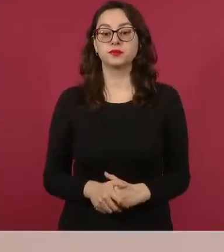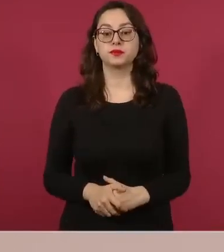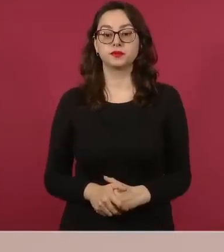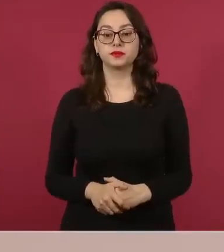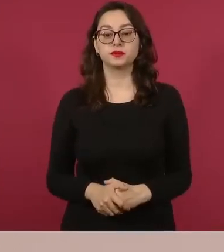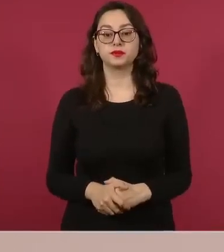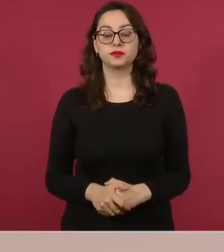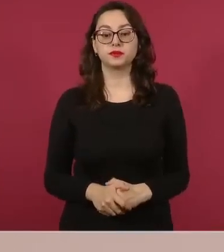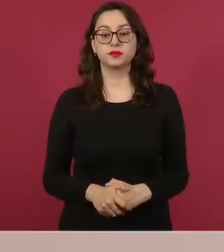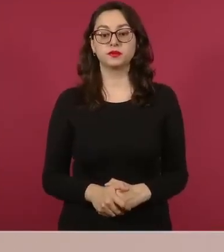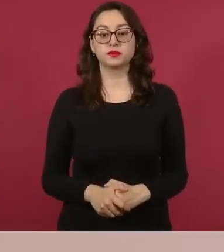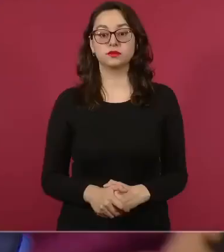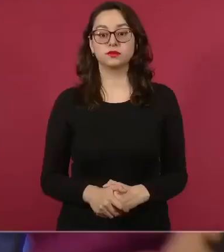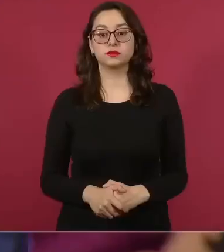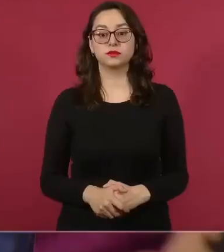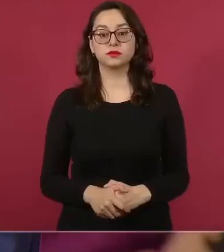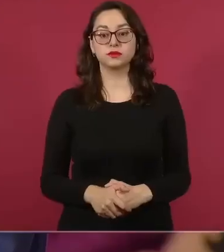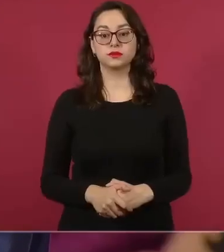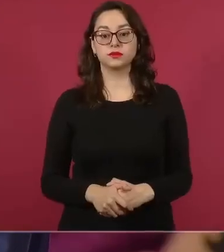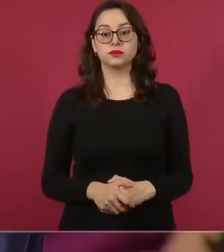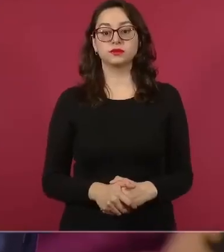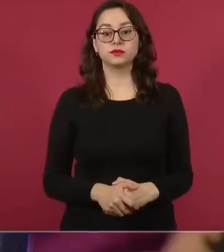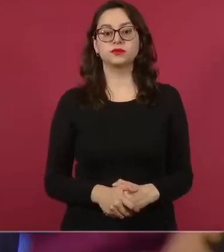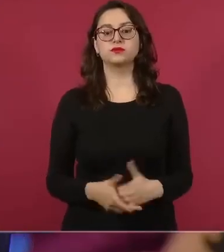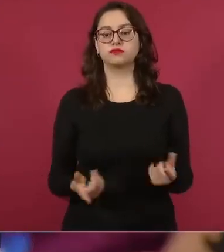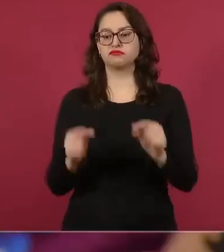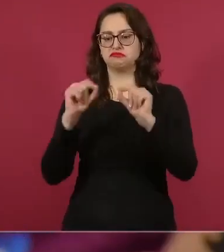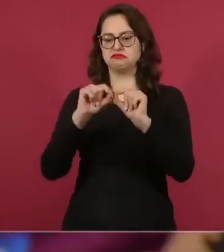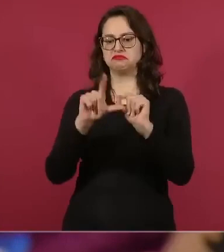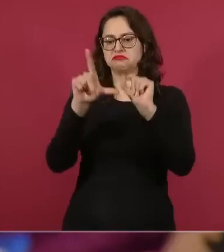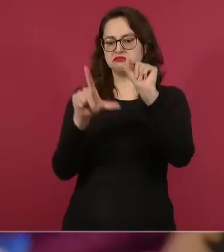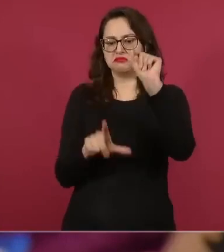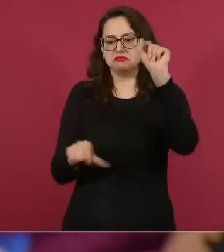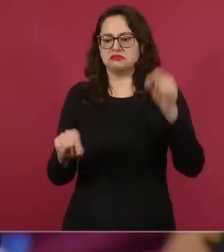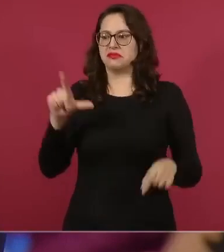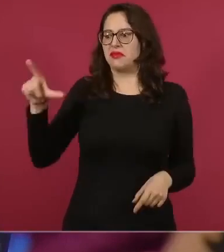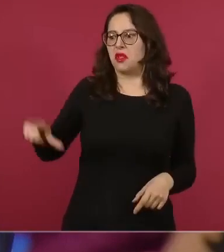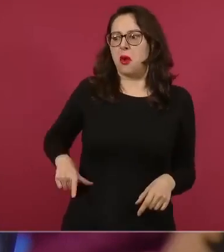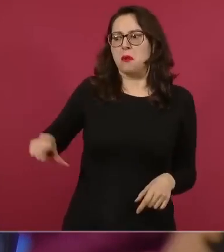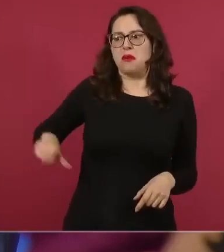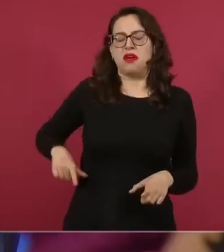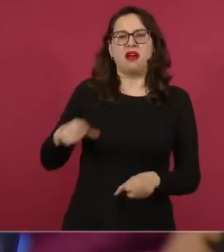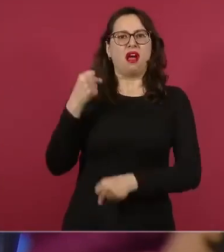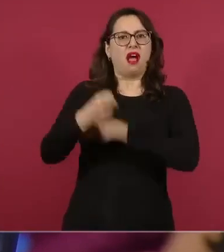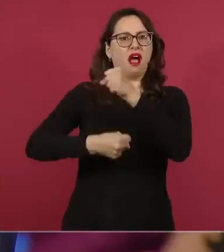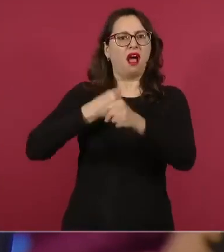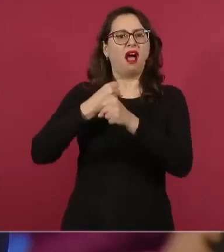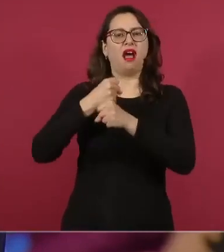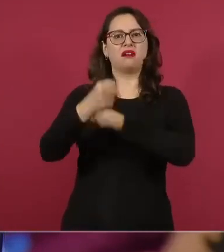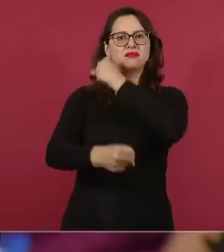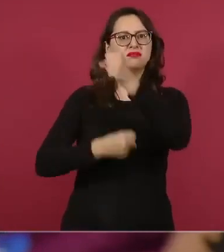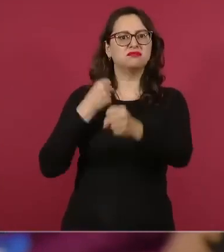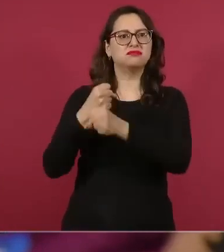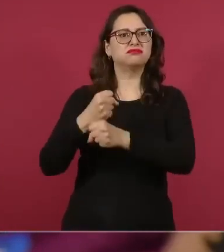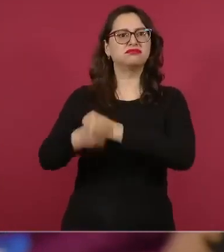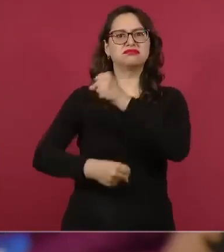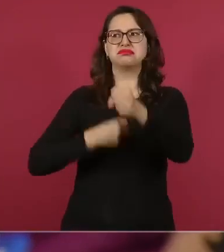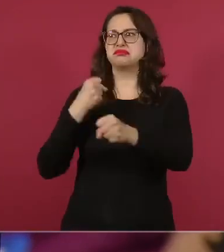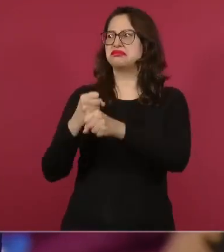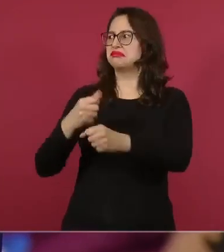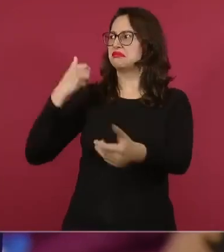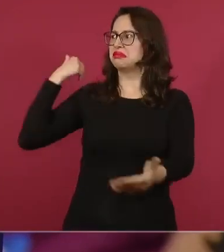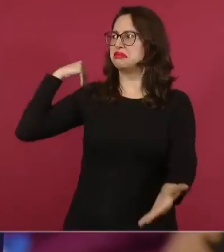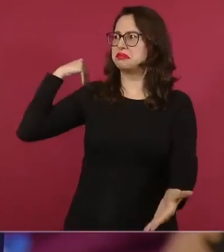México está gobernado por una tiranía que ha pretendido justificarse a sí